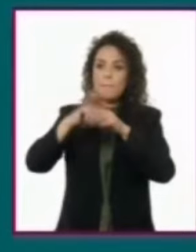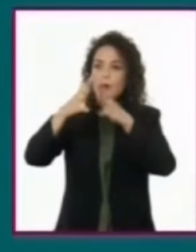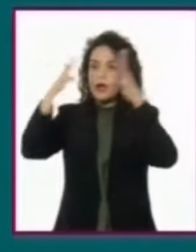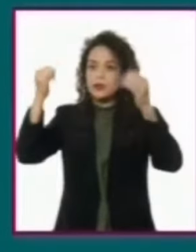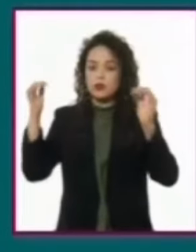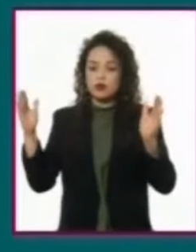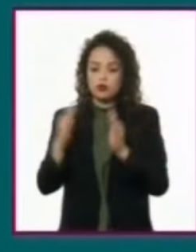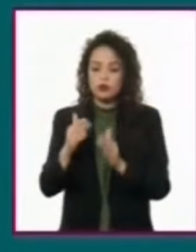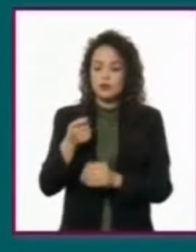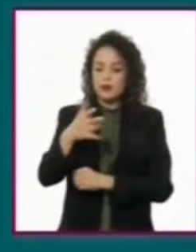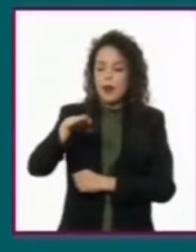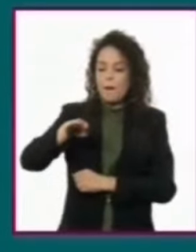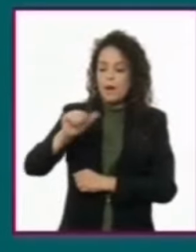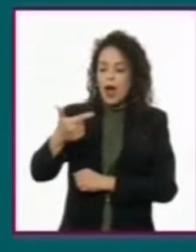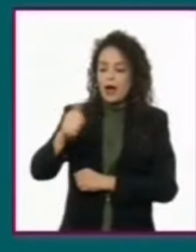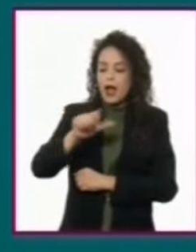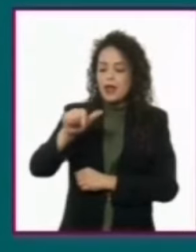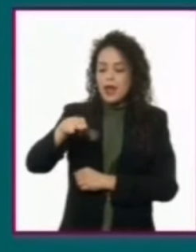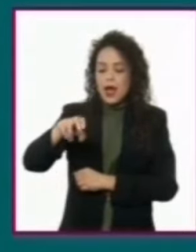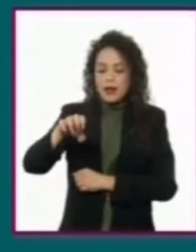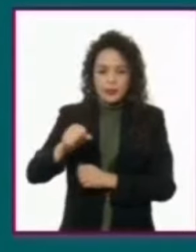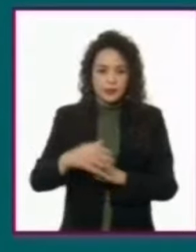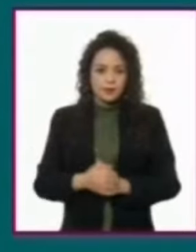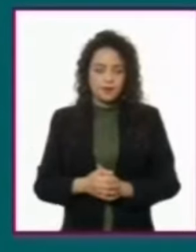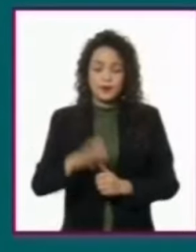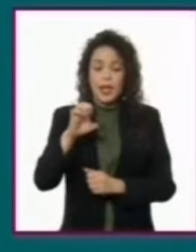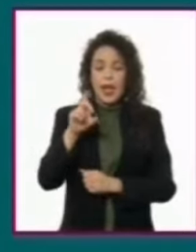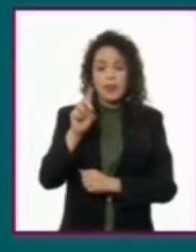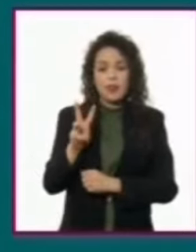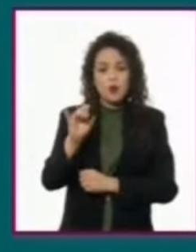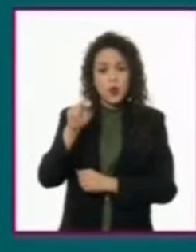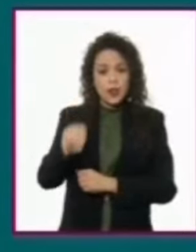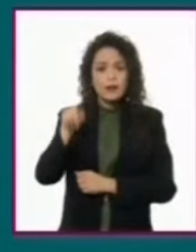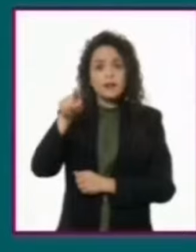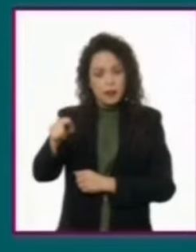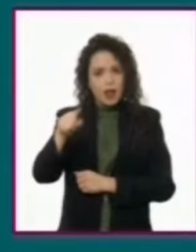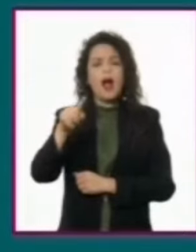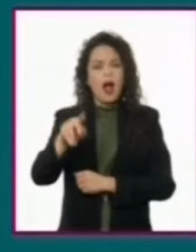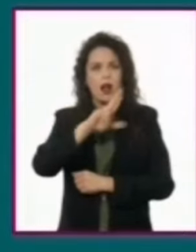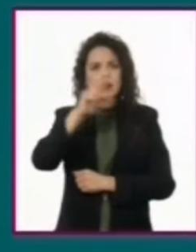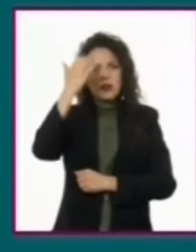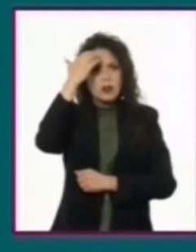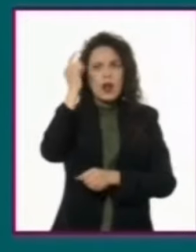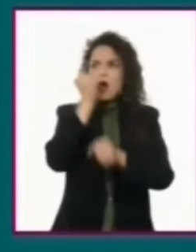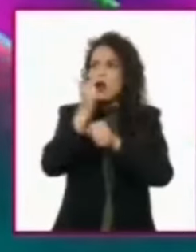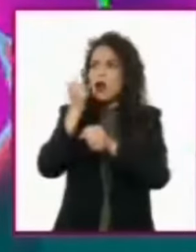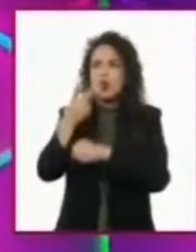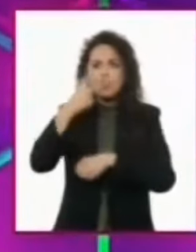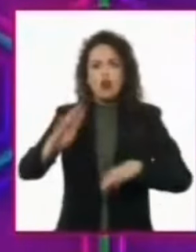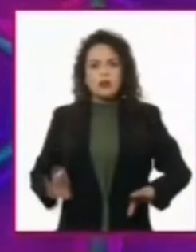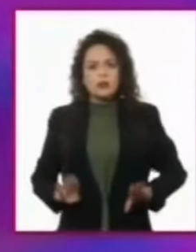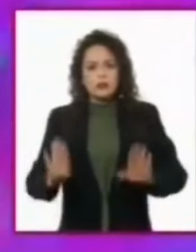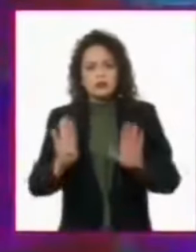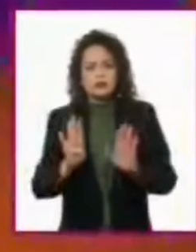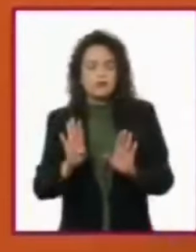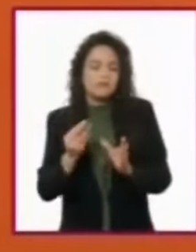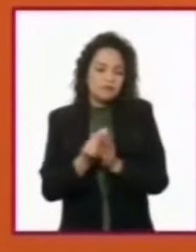Magallanes. Por su parte, Edwin Hubble reconoció 2 tipos de galaxias irregulares.